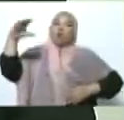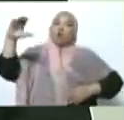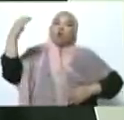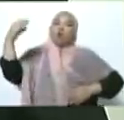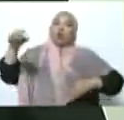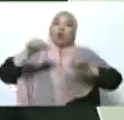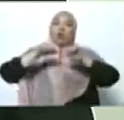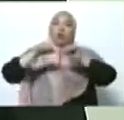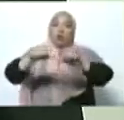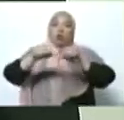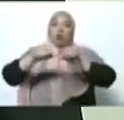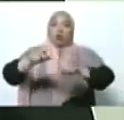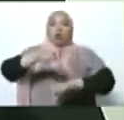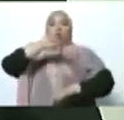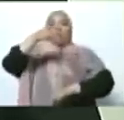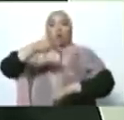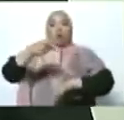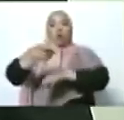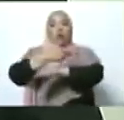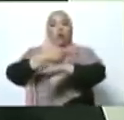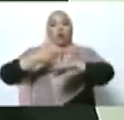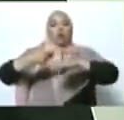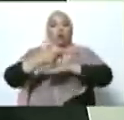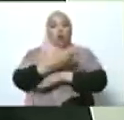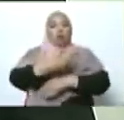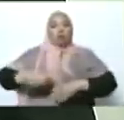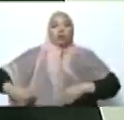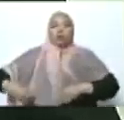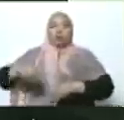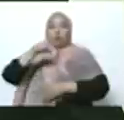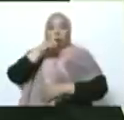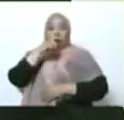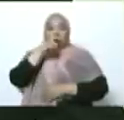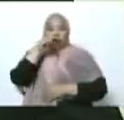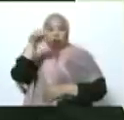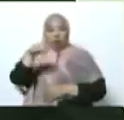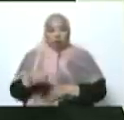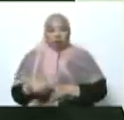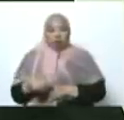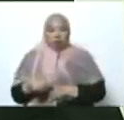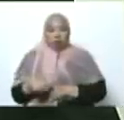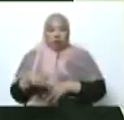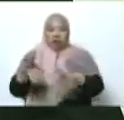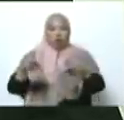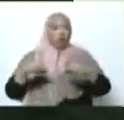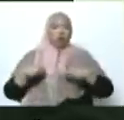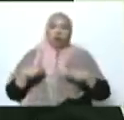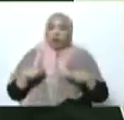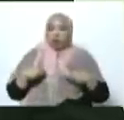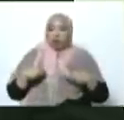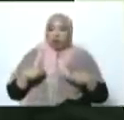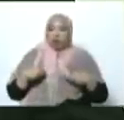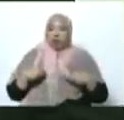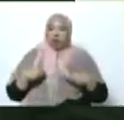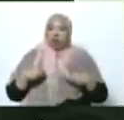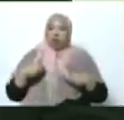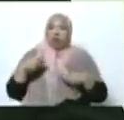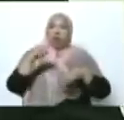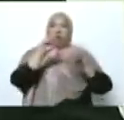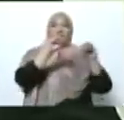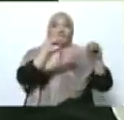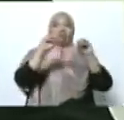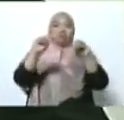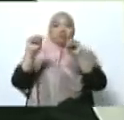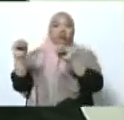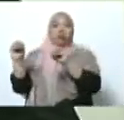con la política de desconocimiento del gobierno de Nicolás Maduro, tomando en cuenta que este sector es el mismo que está pidiendo que regrese